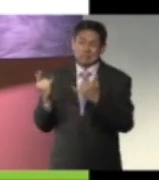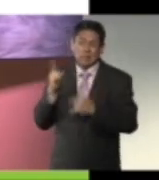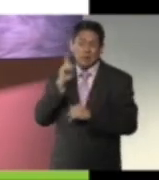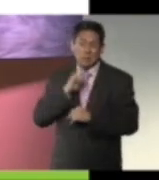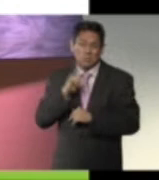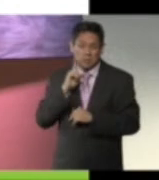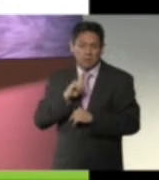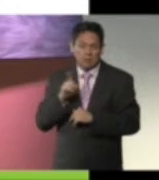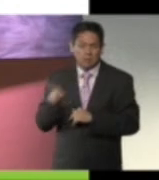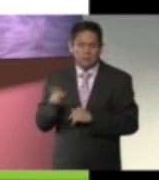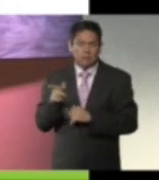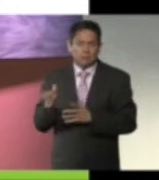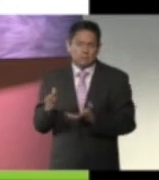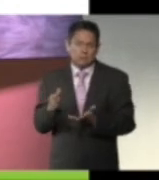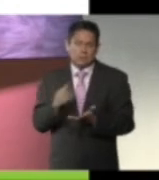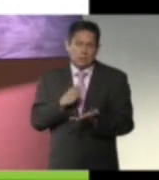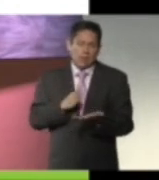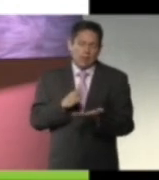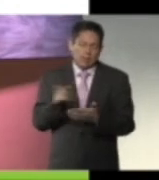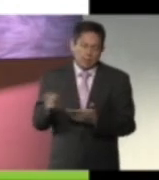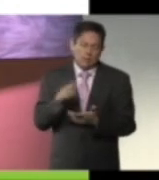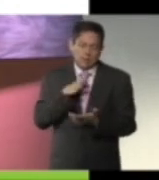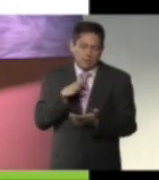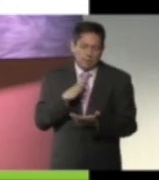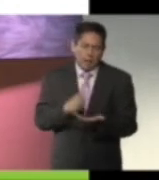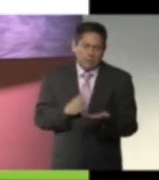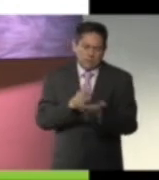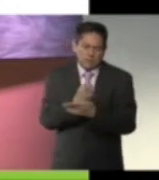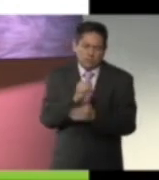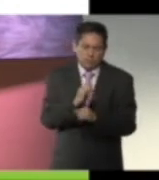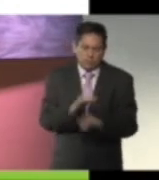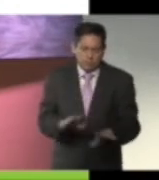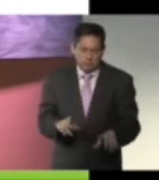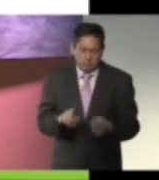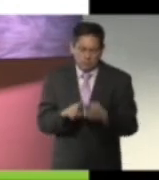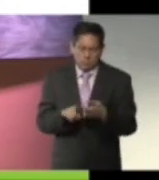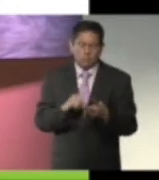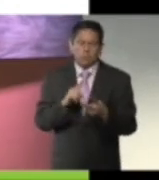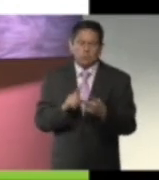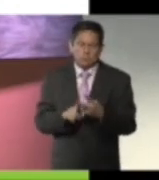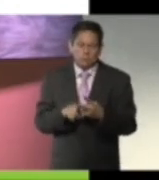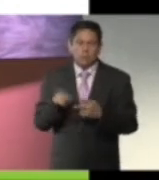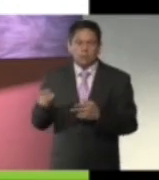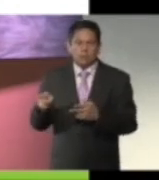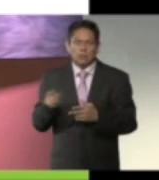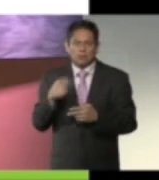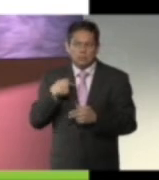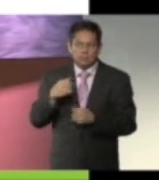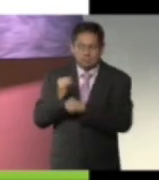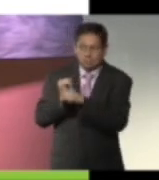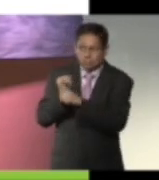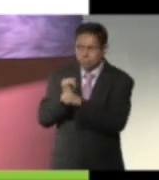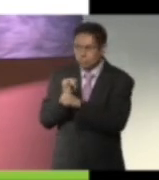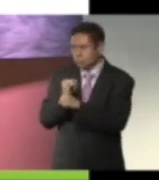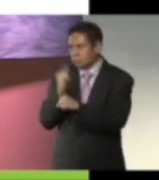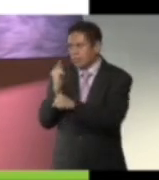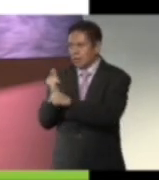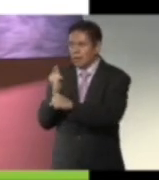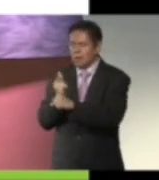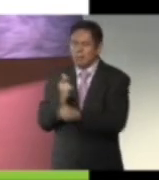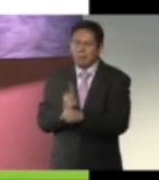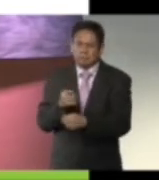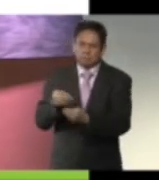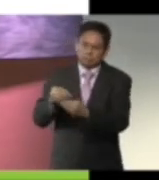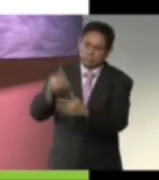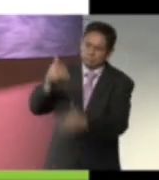el derecho de acceso a la información con el impacto que puede tener empezar a buscar y empezar a darnos cuenta de cómo están las cosas y cómo obligar a